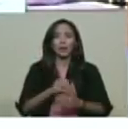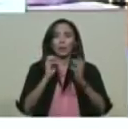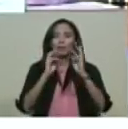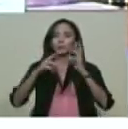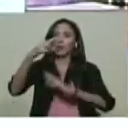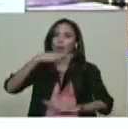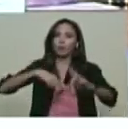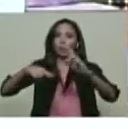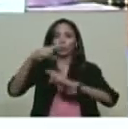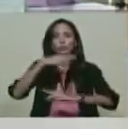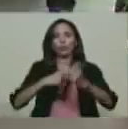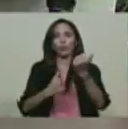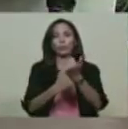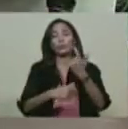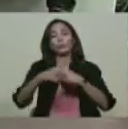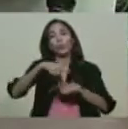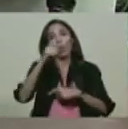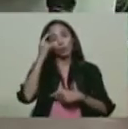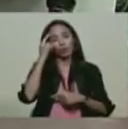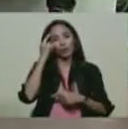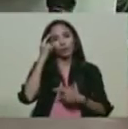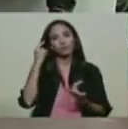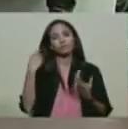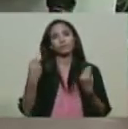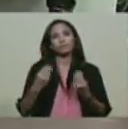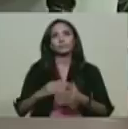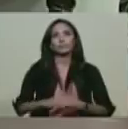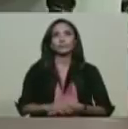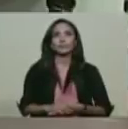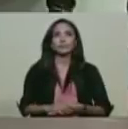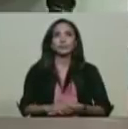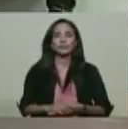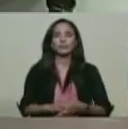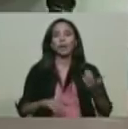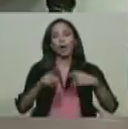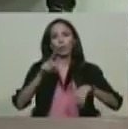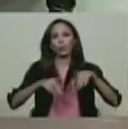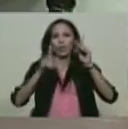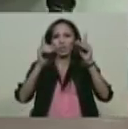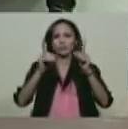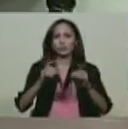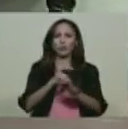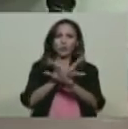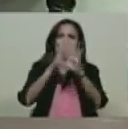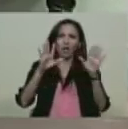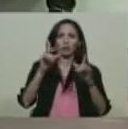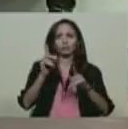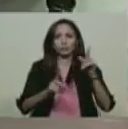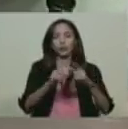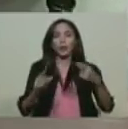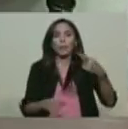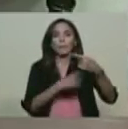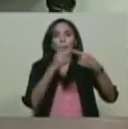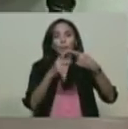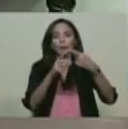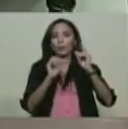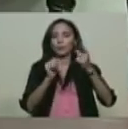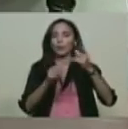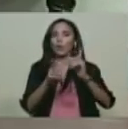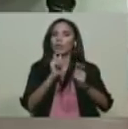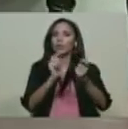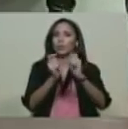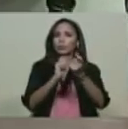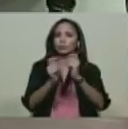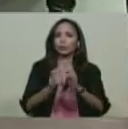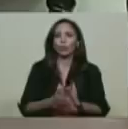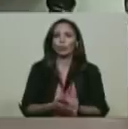Revolución. Y el día de hoy tomaron algunas decisiones. En primer lugar, iniciaron la discusión